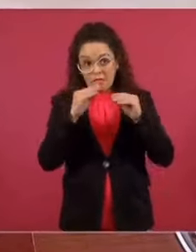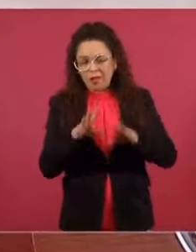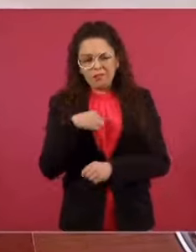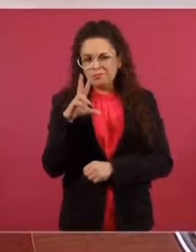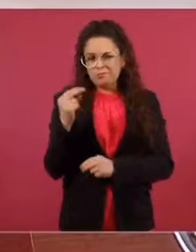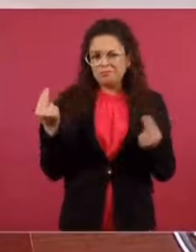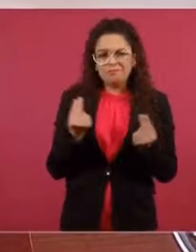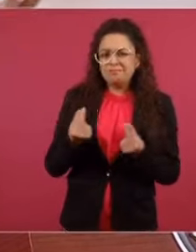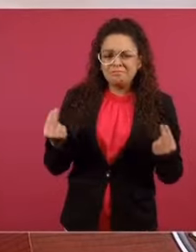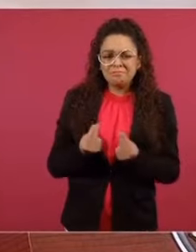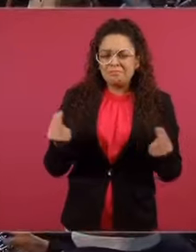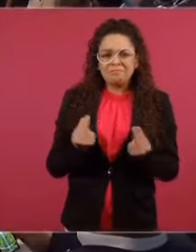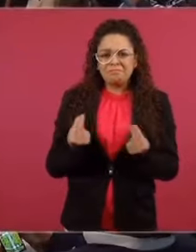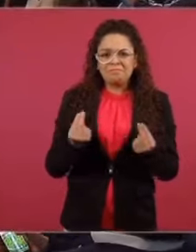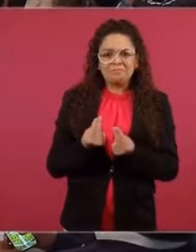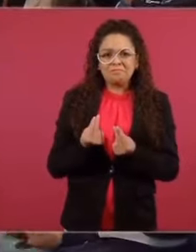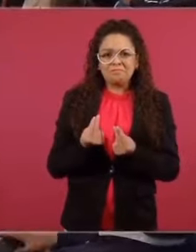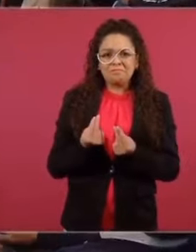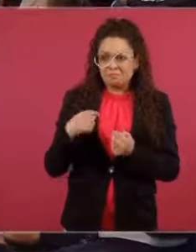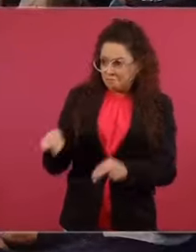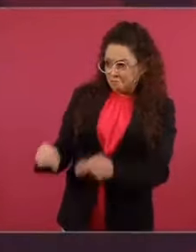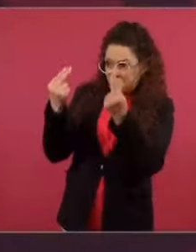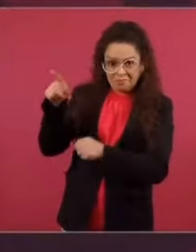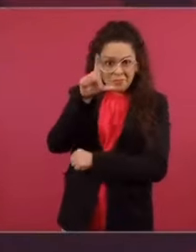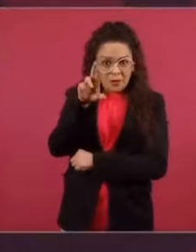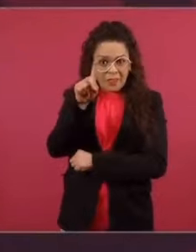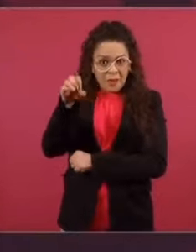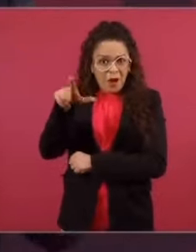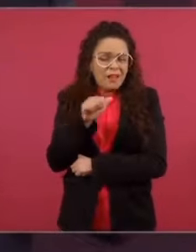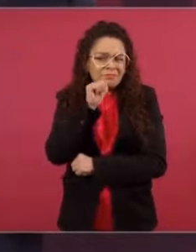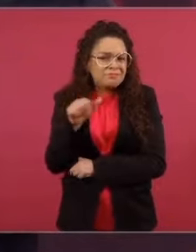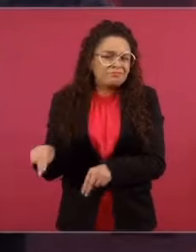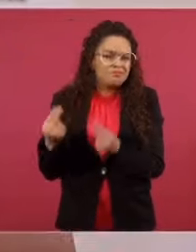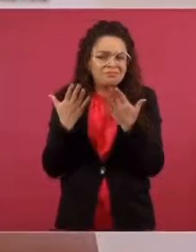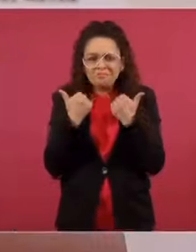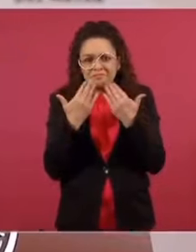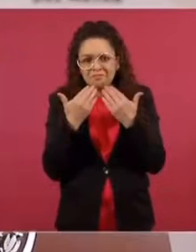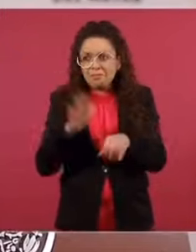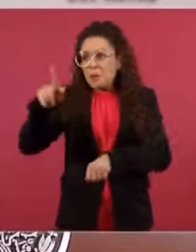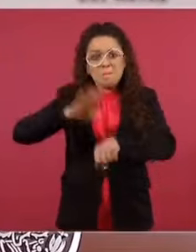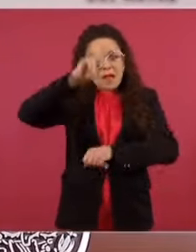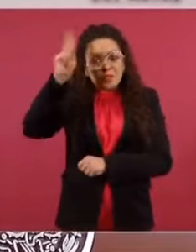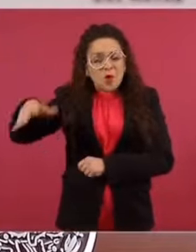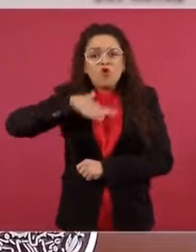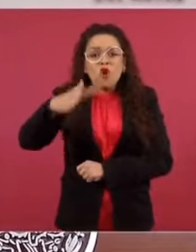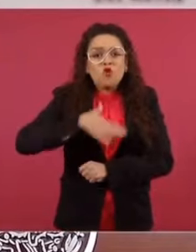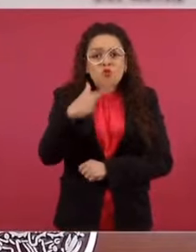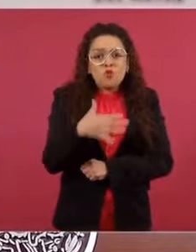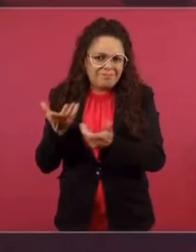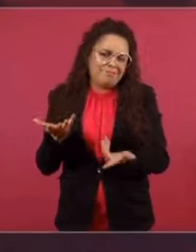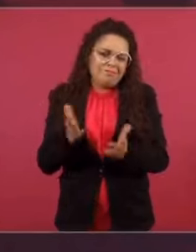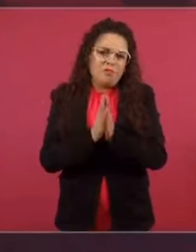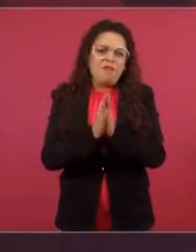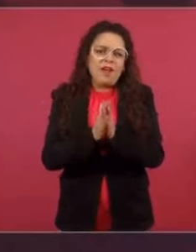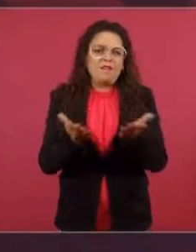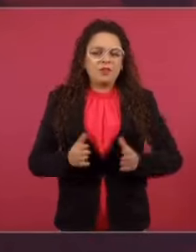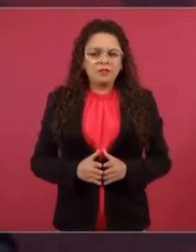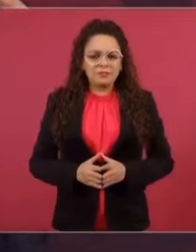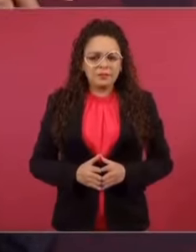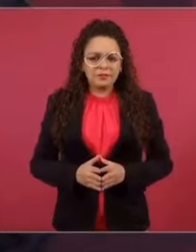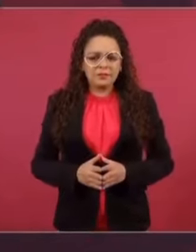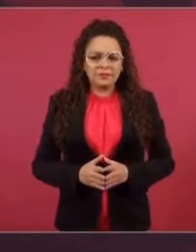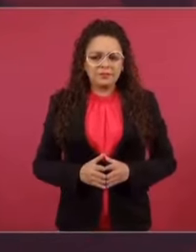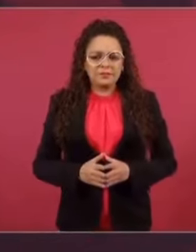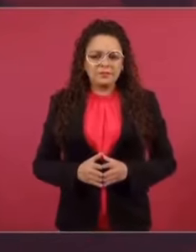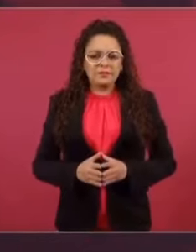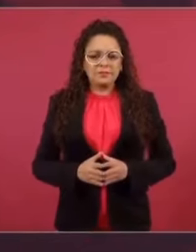sea, a Loret de Mola. Si Loret de Mola es uno de los periodistas más corruptos del país, bueno,